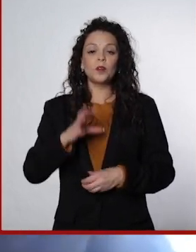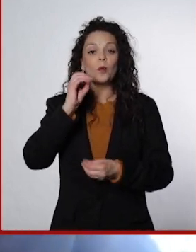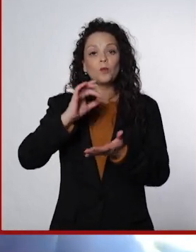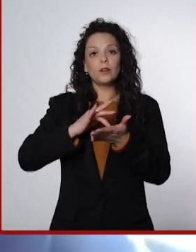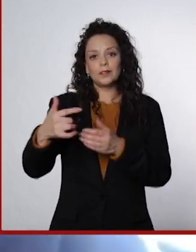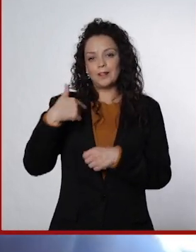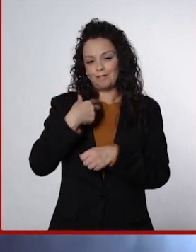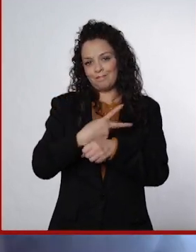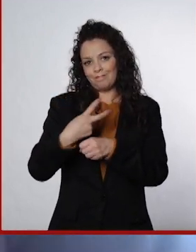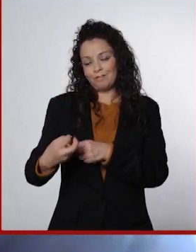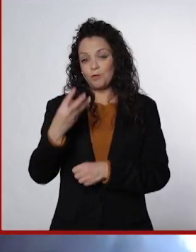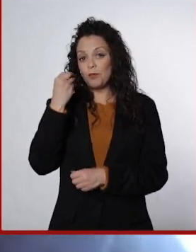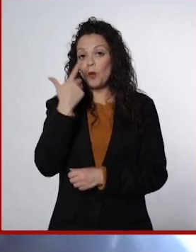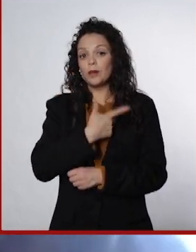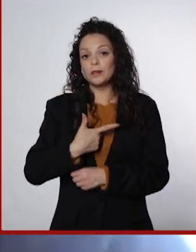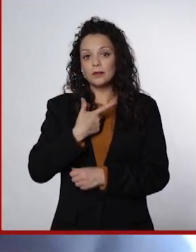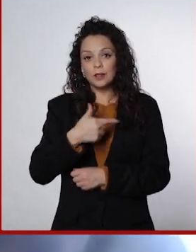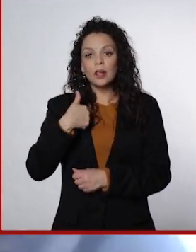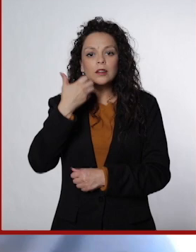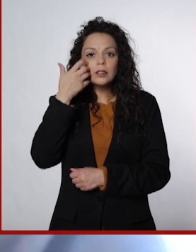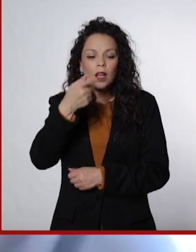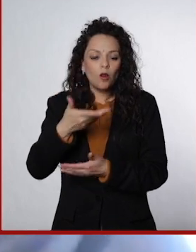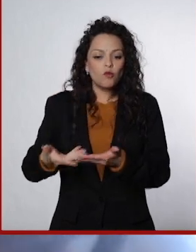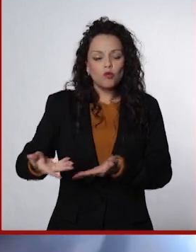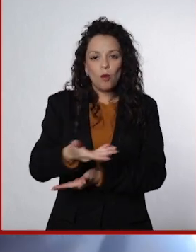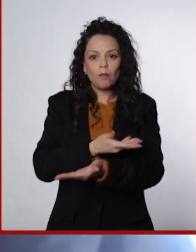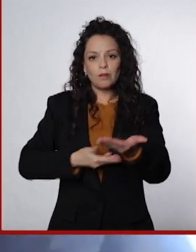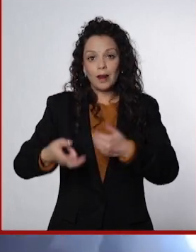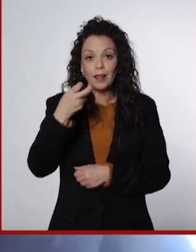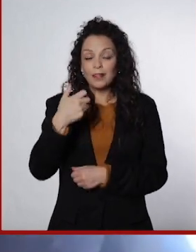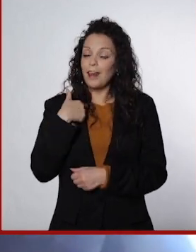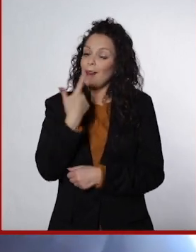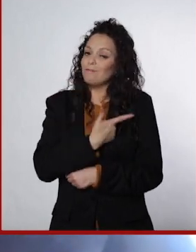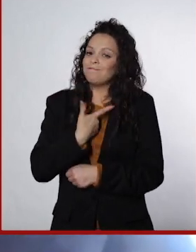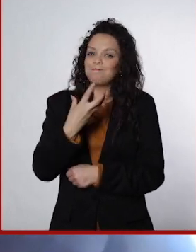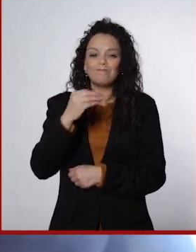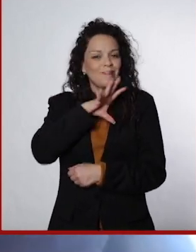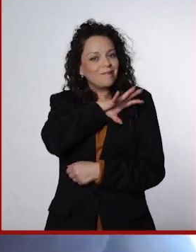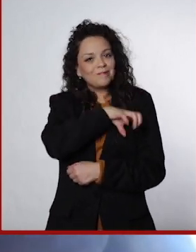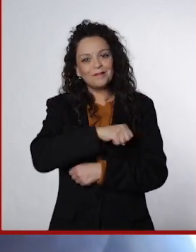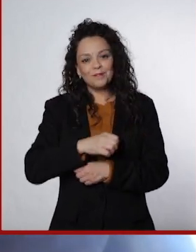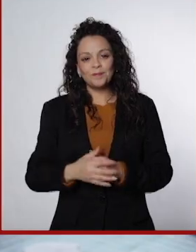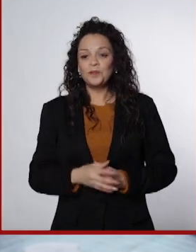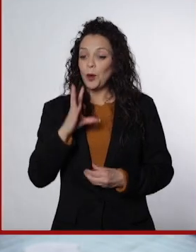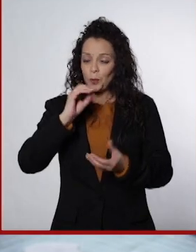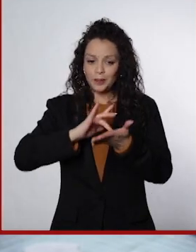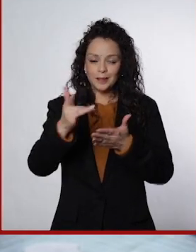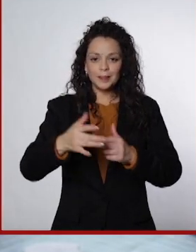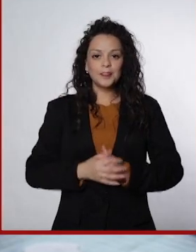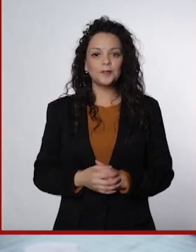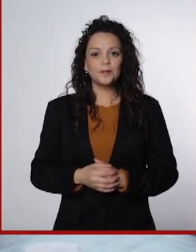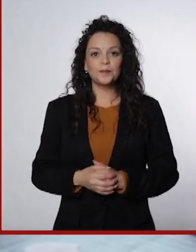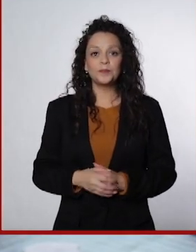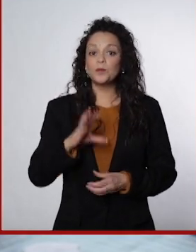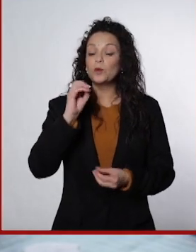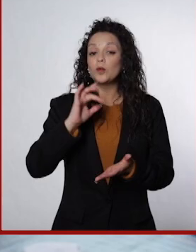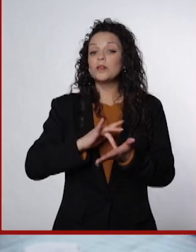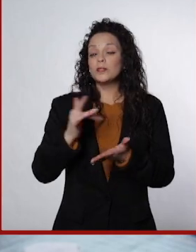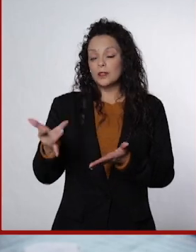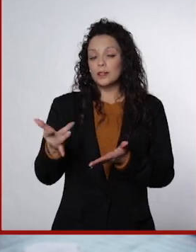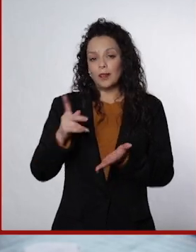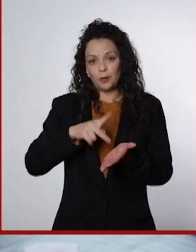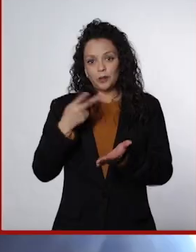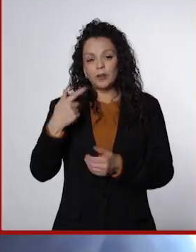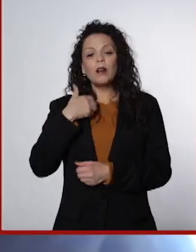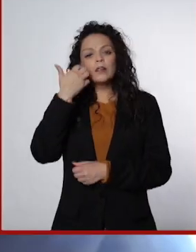la invitación. Con mucho gusto compartirles este modelo que me gusta tanto. Muchas gracias. Muchas gracias por estar de nuevo y empezamos con